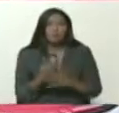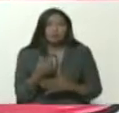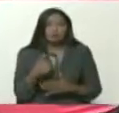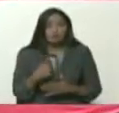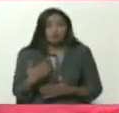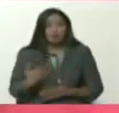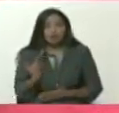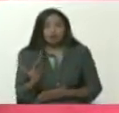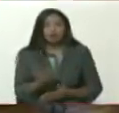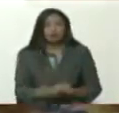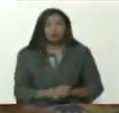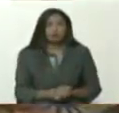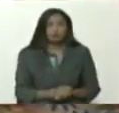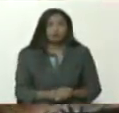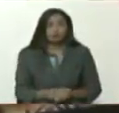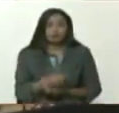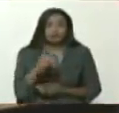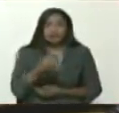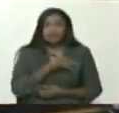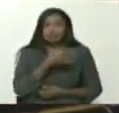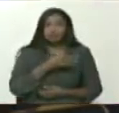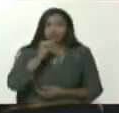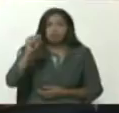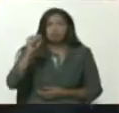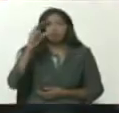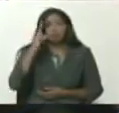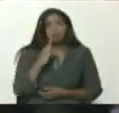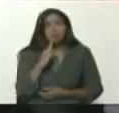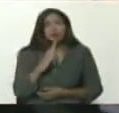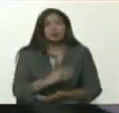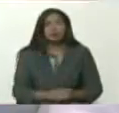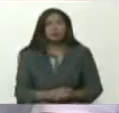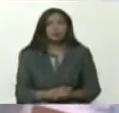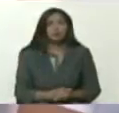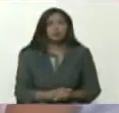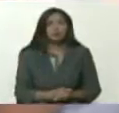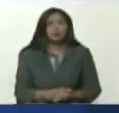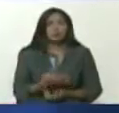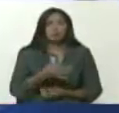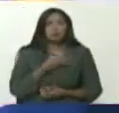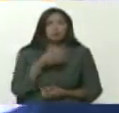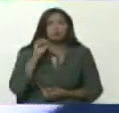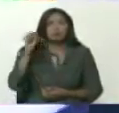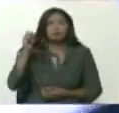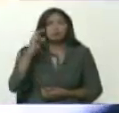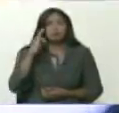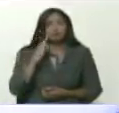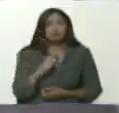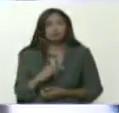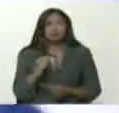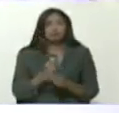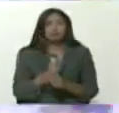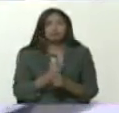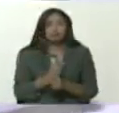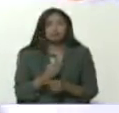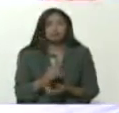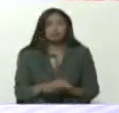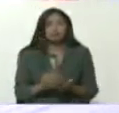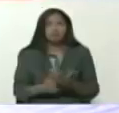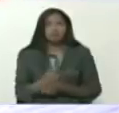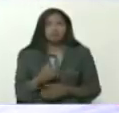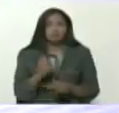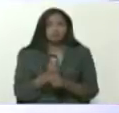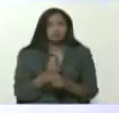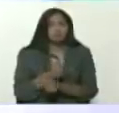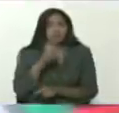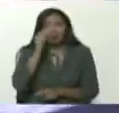pueda. Ese es el socialismo bolivariano, el socialismo bolivariano. Bueno, mi saludo a la clase obrera, a los trabajadores,